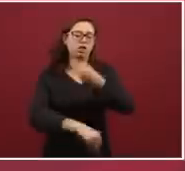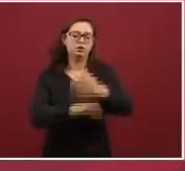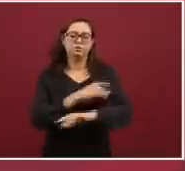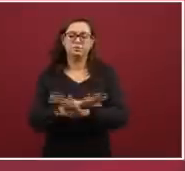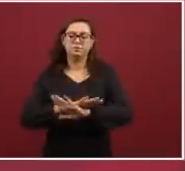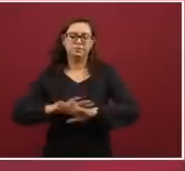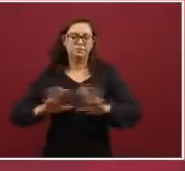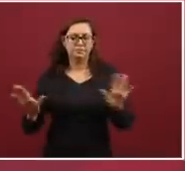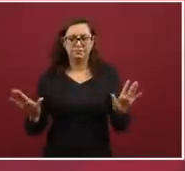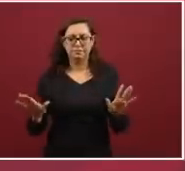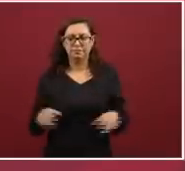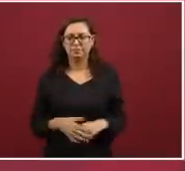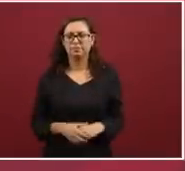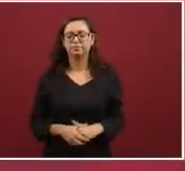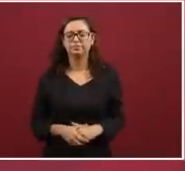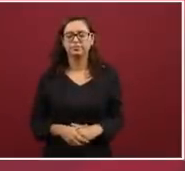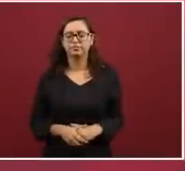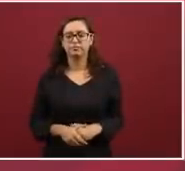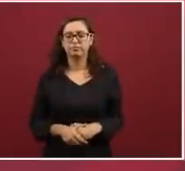además